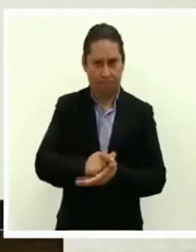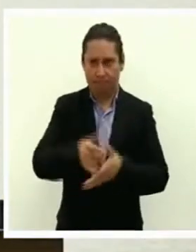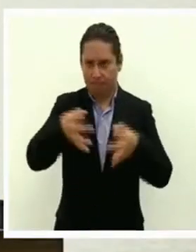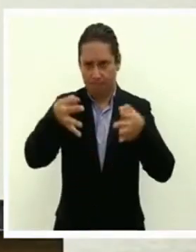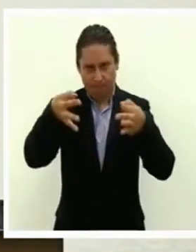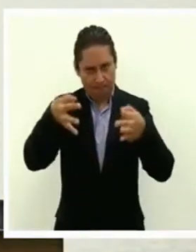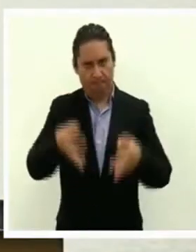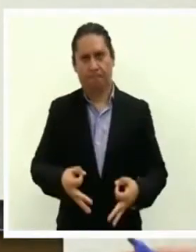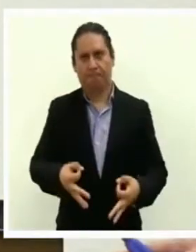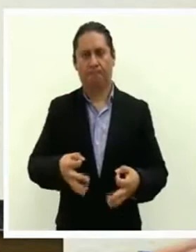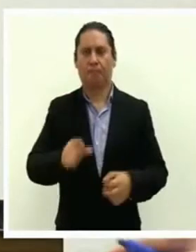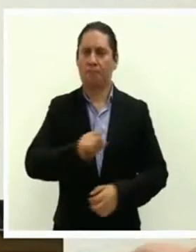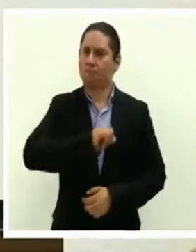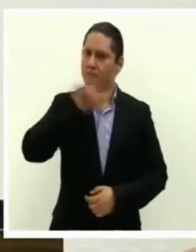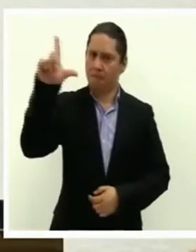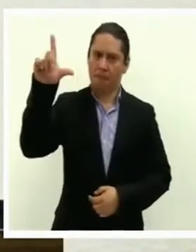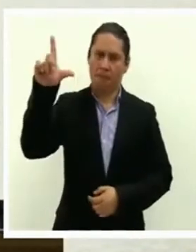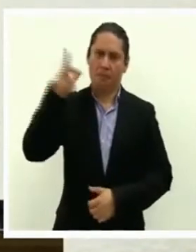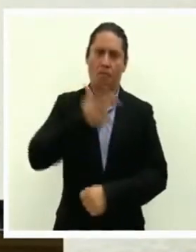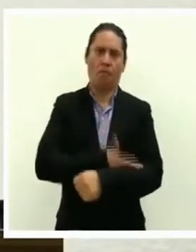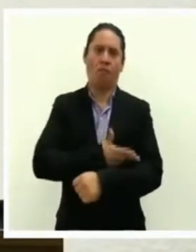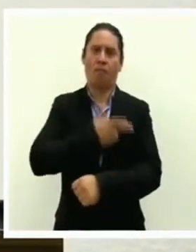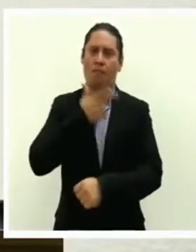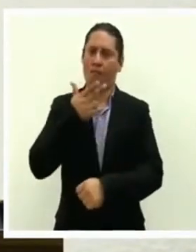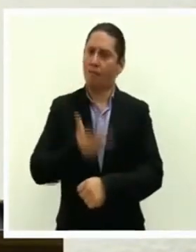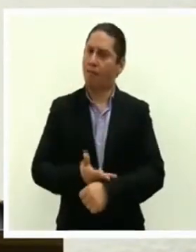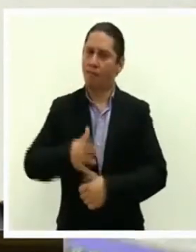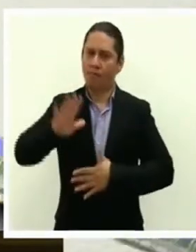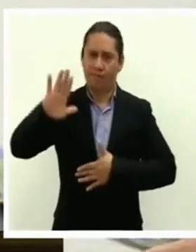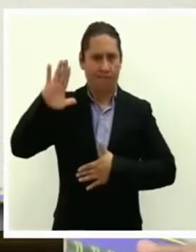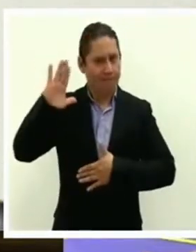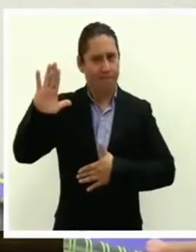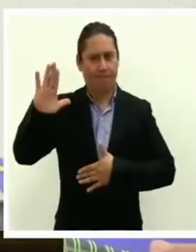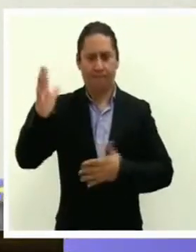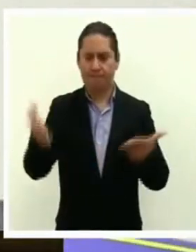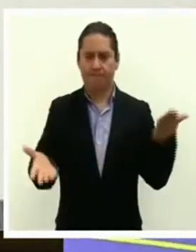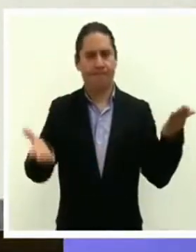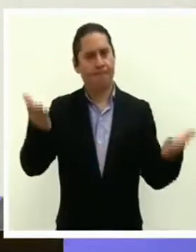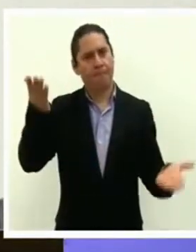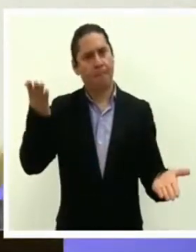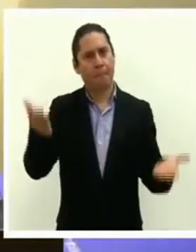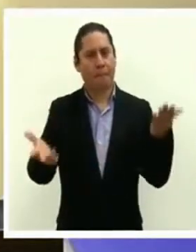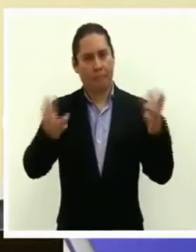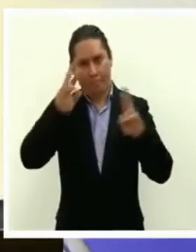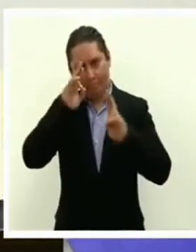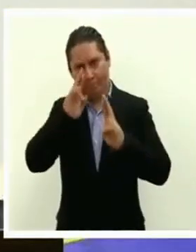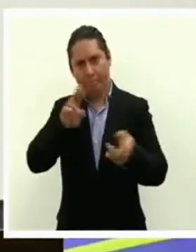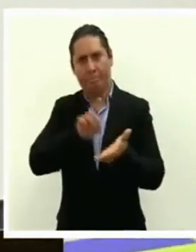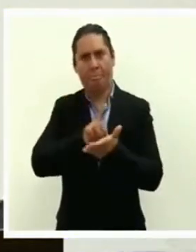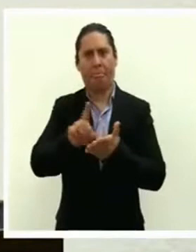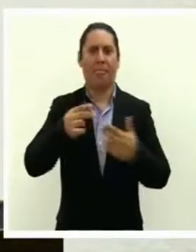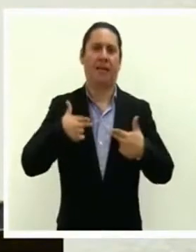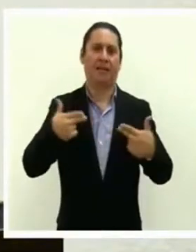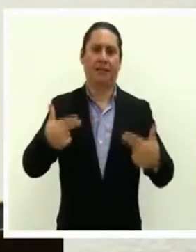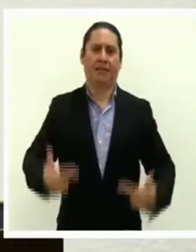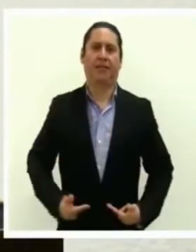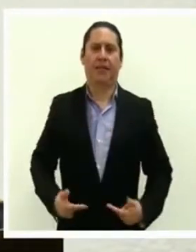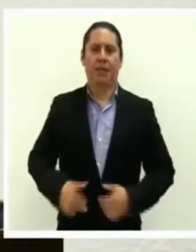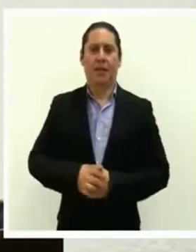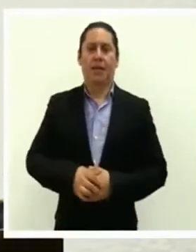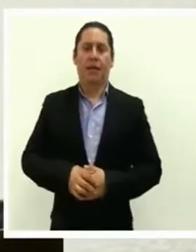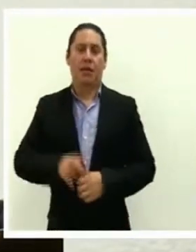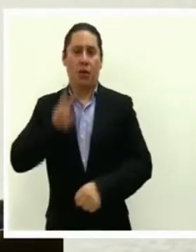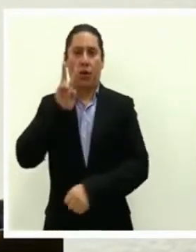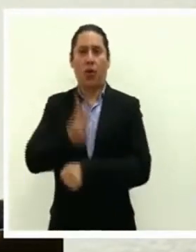eficacia, profesionalismo, honradez, lealtad e imparcialidad y de respeto a los derechos humanos,